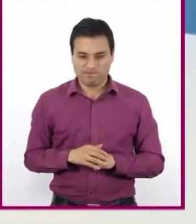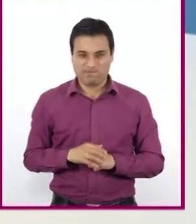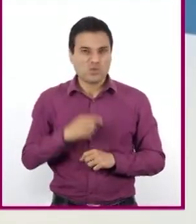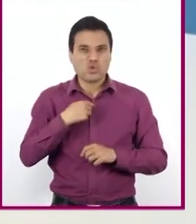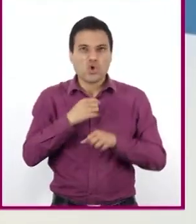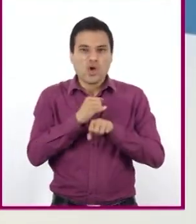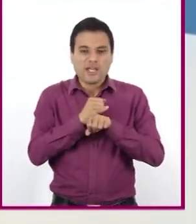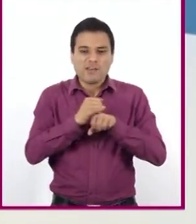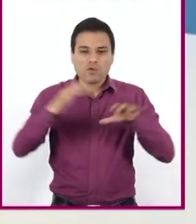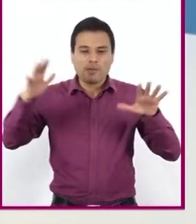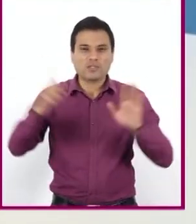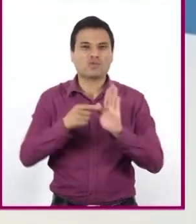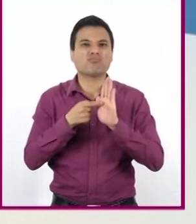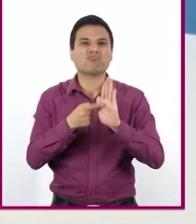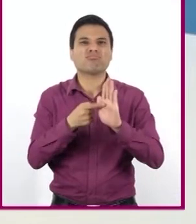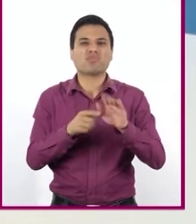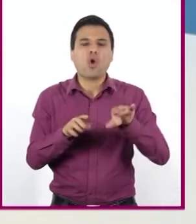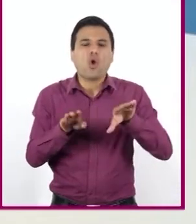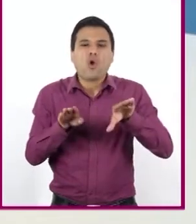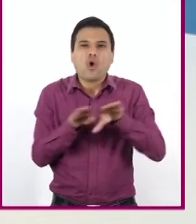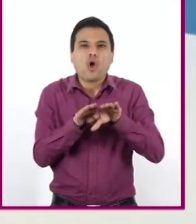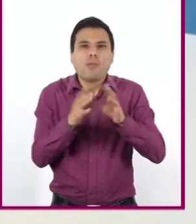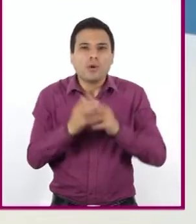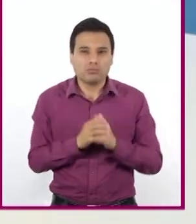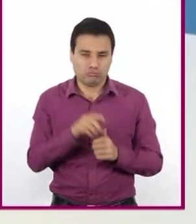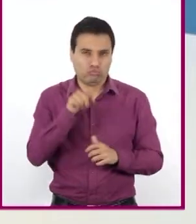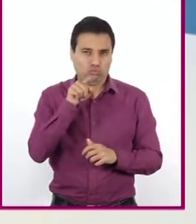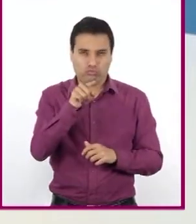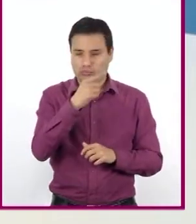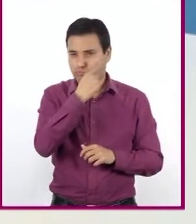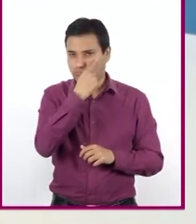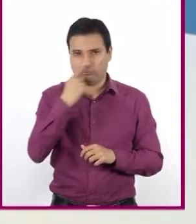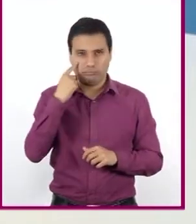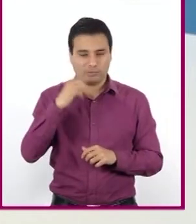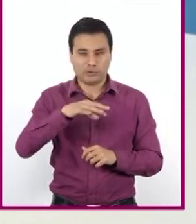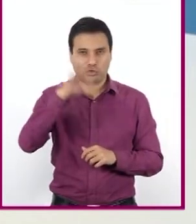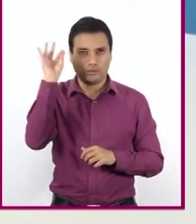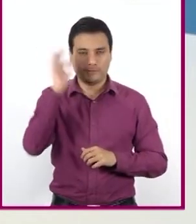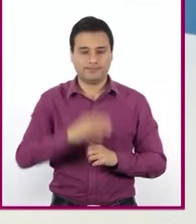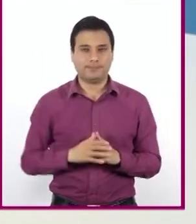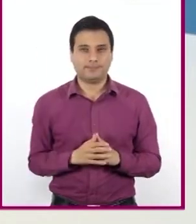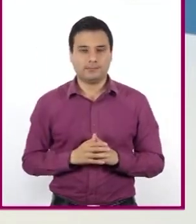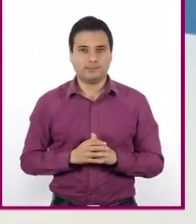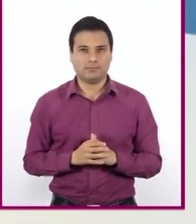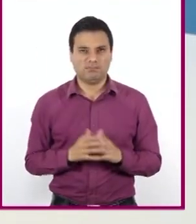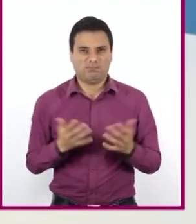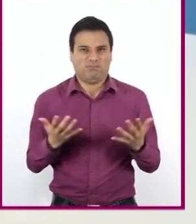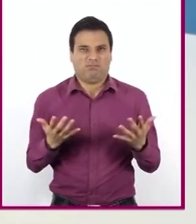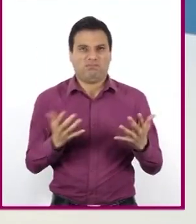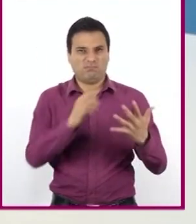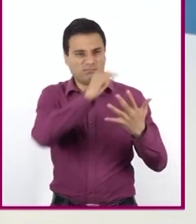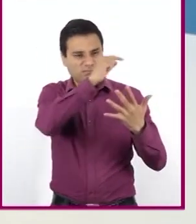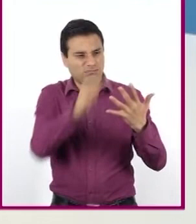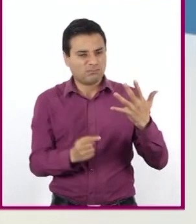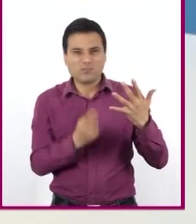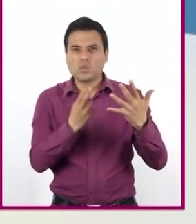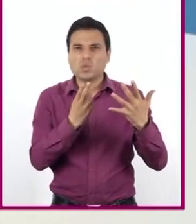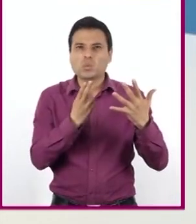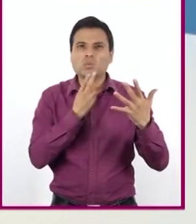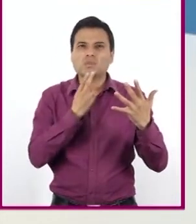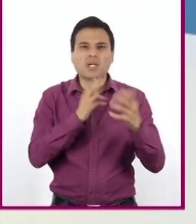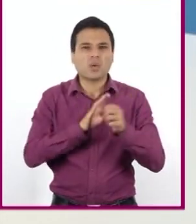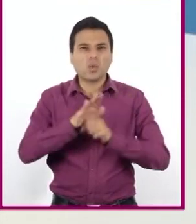quieran exponer o dar a conocer su trabajo. Pero, ¿qué recursos didácticos pueden